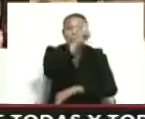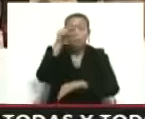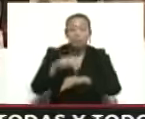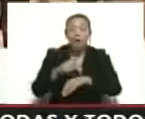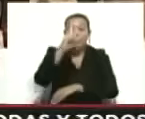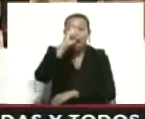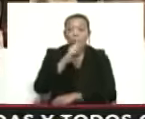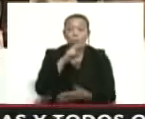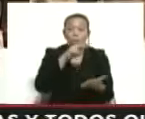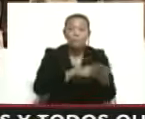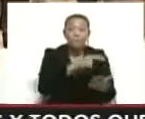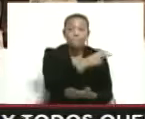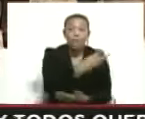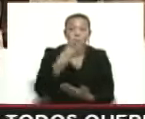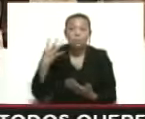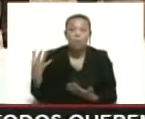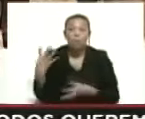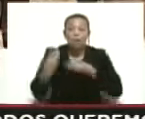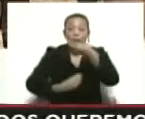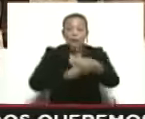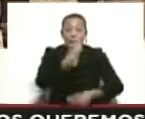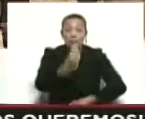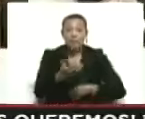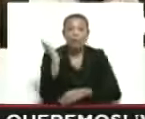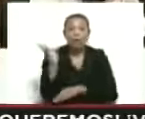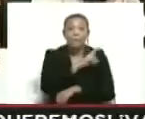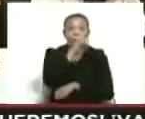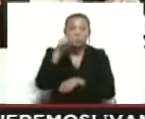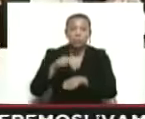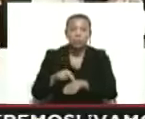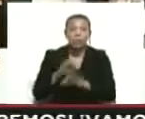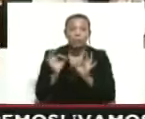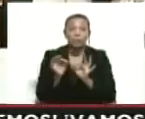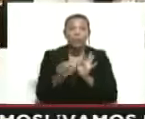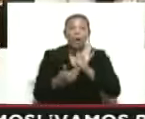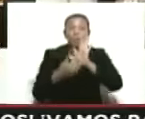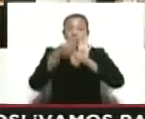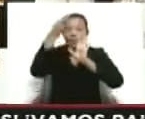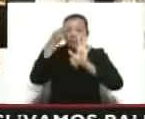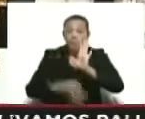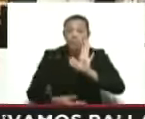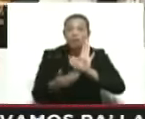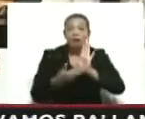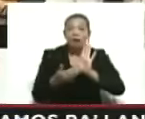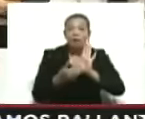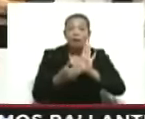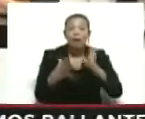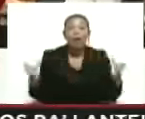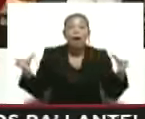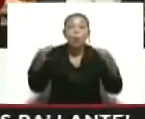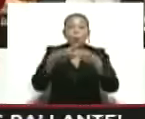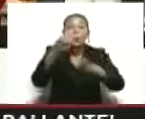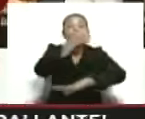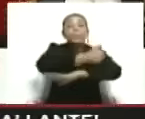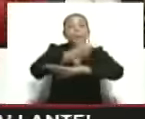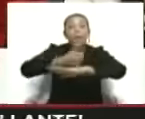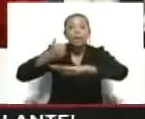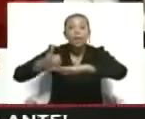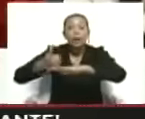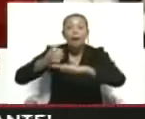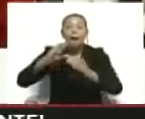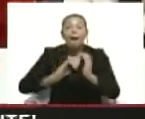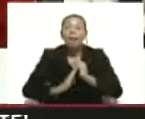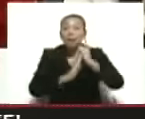año 2024 que se realiza en el Parlamento venezolano, donde ha sido ratificada la Junta Directiva integrada por el